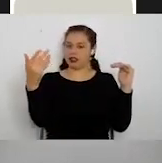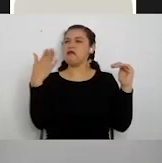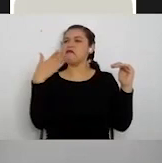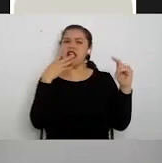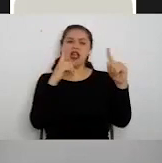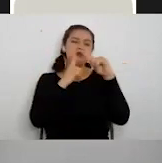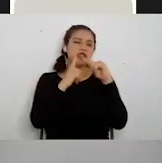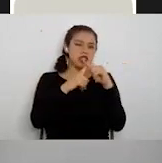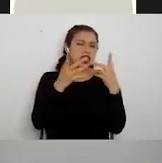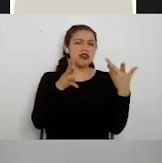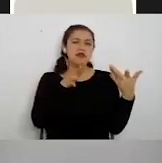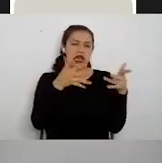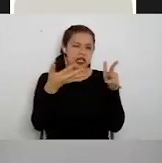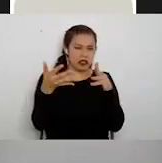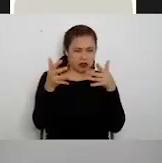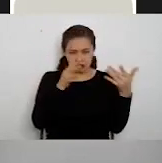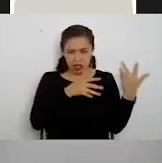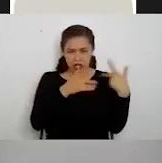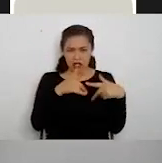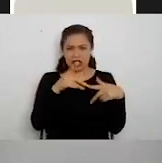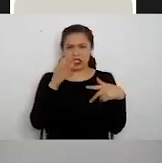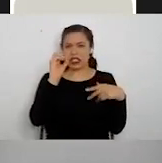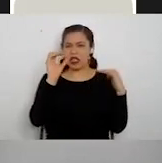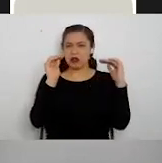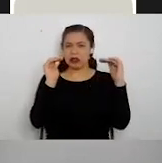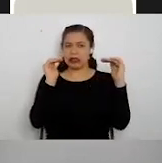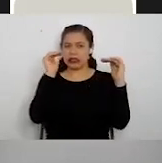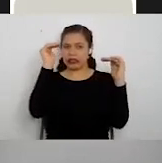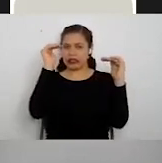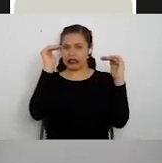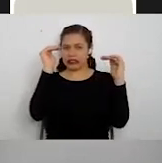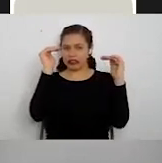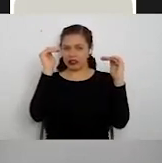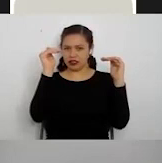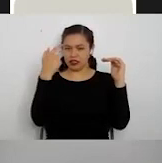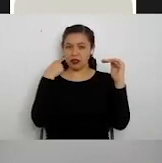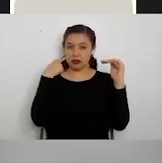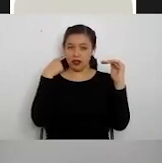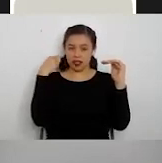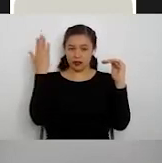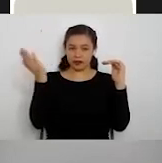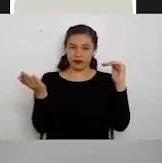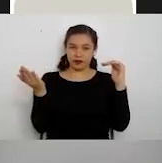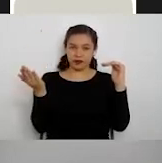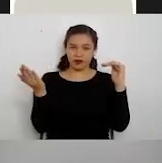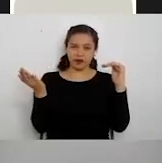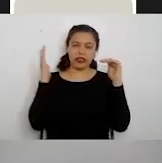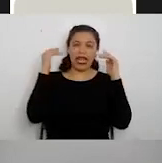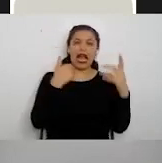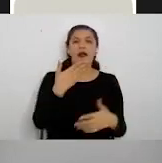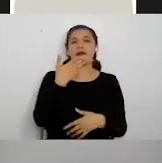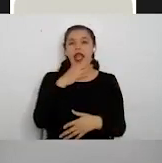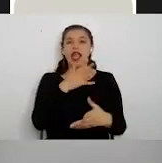caso moderado, porque está relativamente arriba de cero. Fíjense aquí cómo hubo mucho optimismo durante